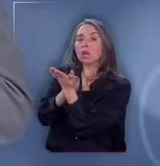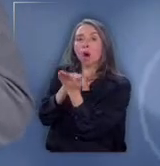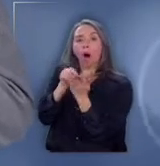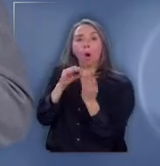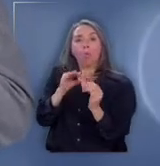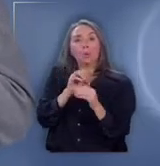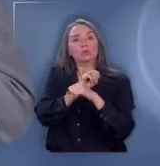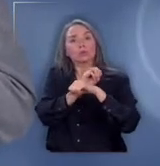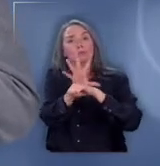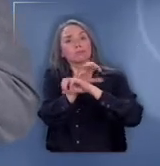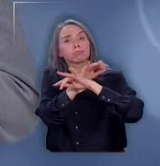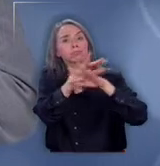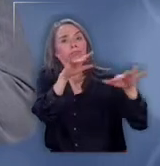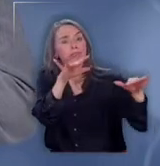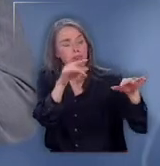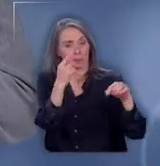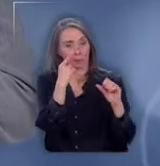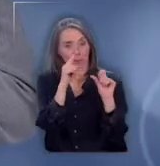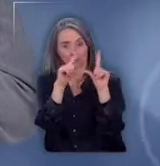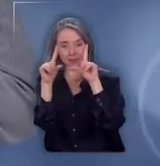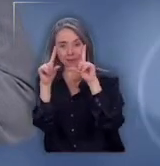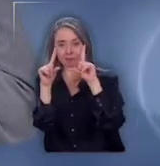lo vemos en la siguiente